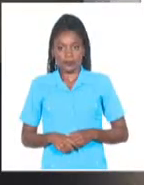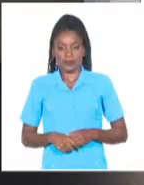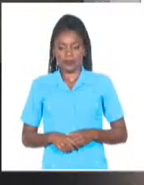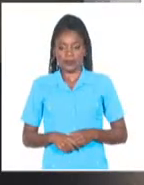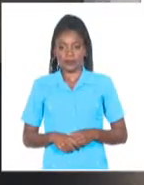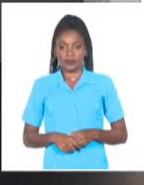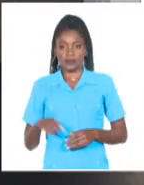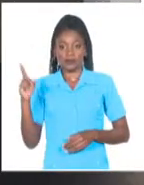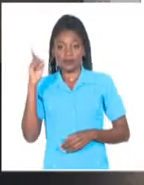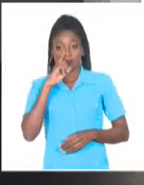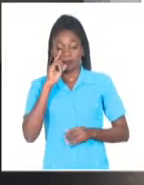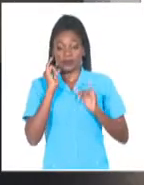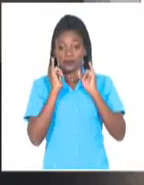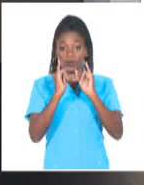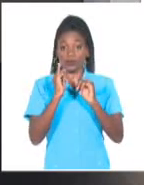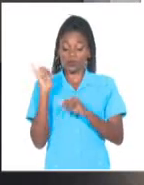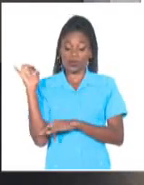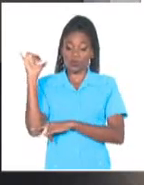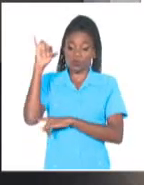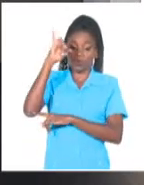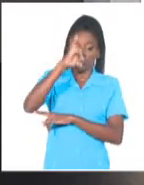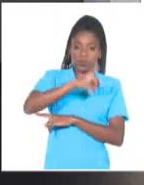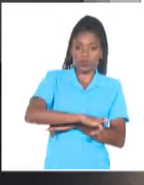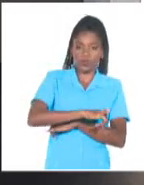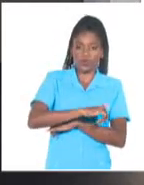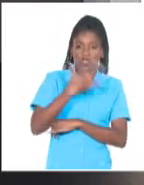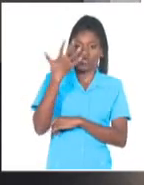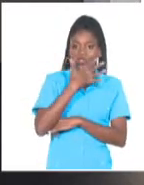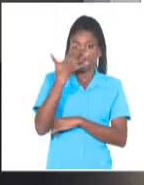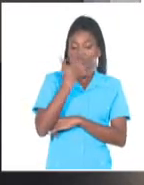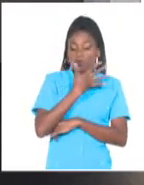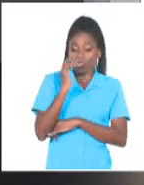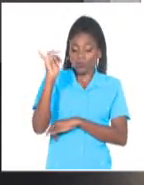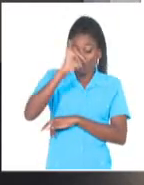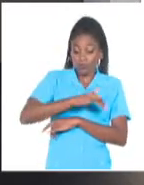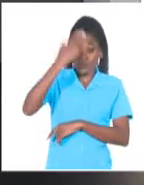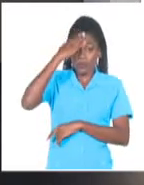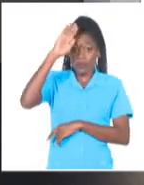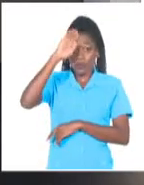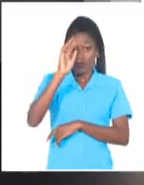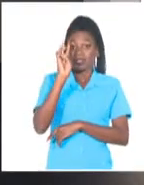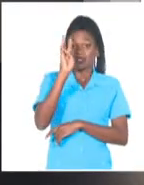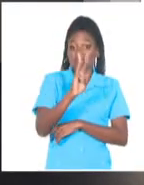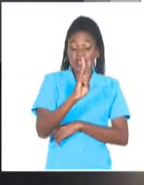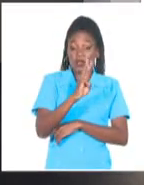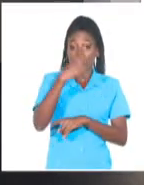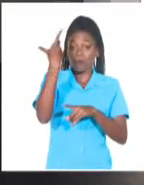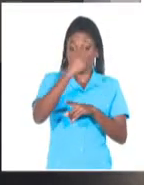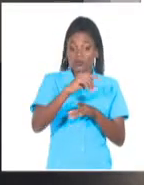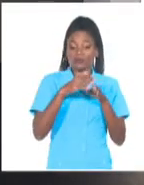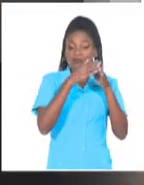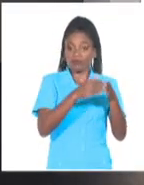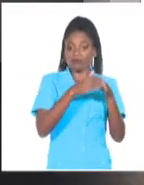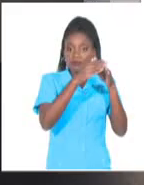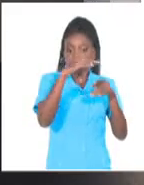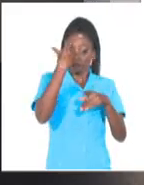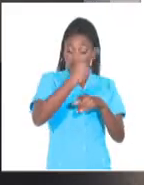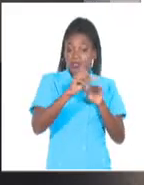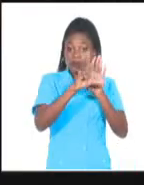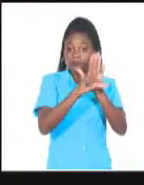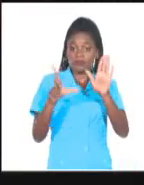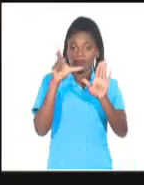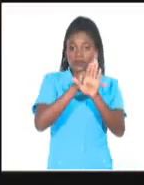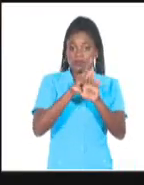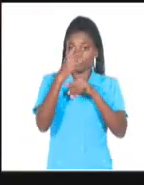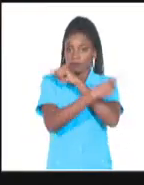termino informándoles que un vuelo procedente de Islas Caimán trajo de regreso a Cuba a tres migrantes irregulares que habían salido ilegalmente